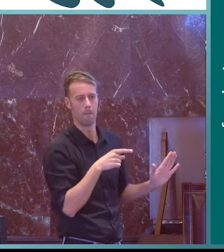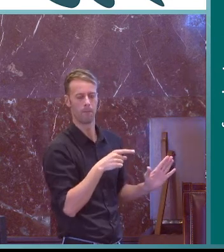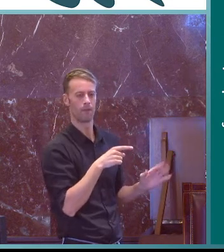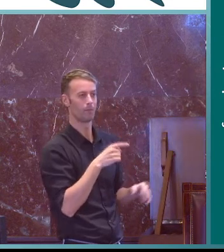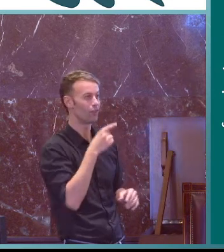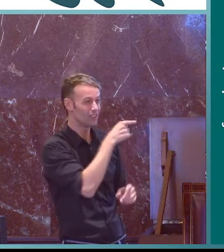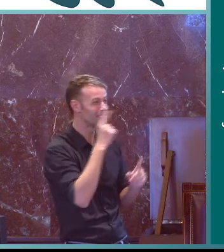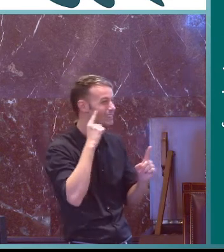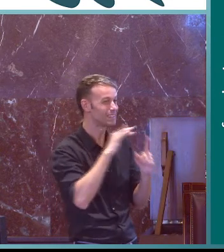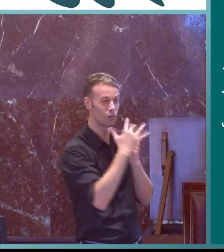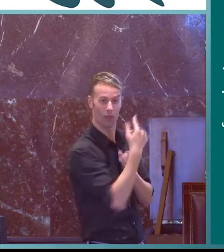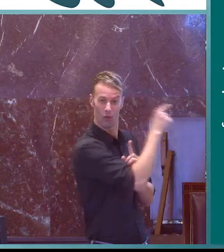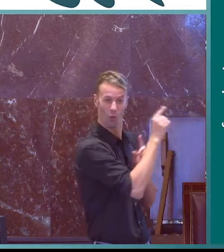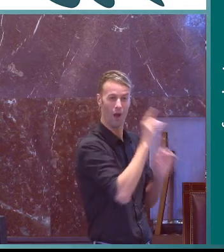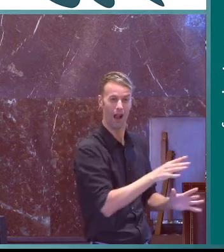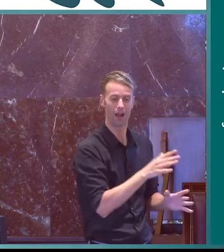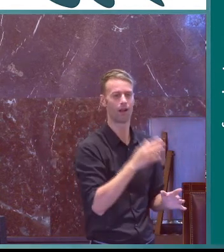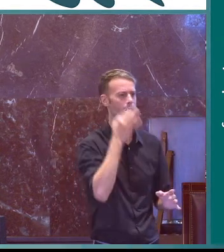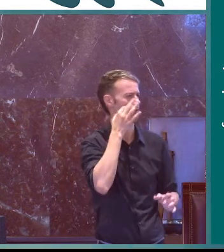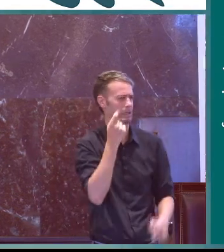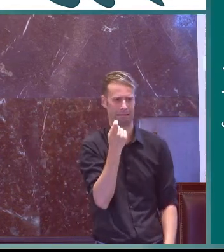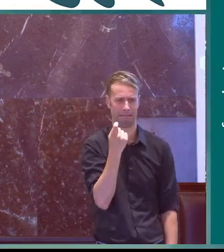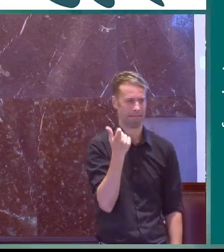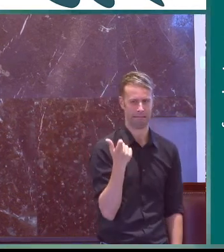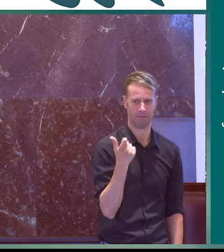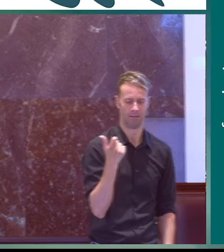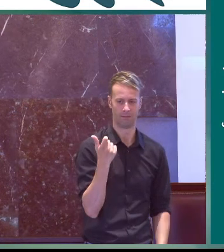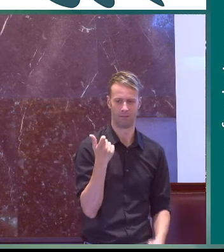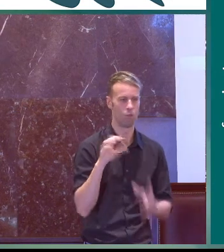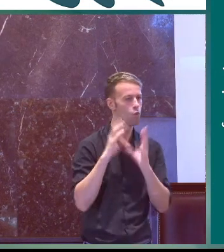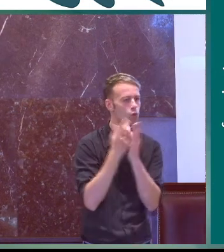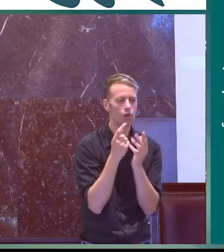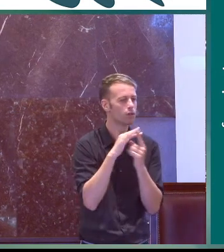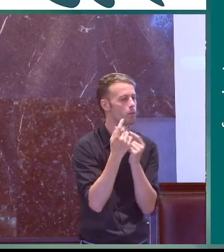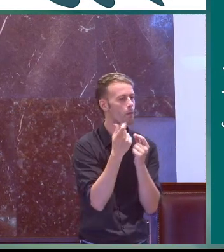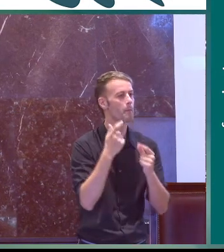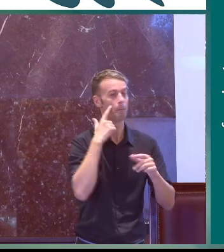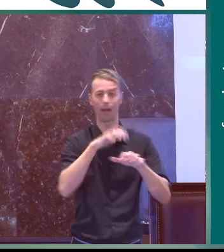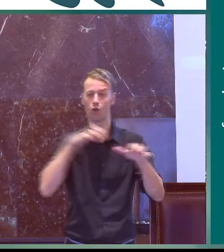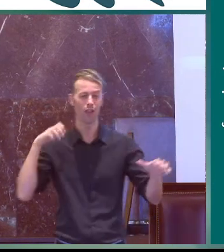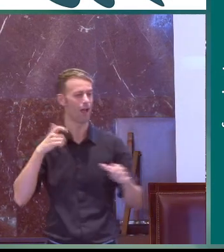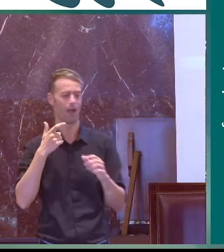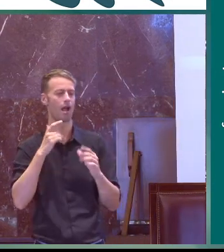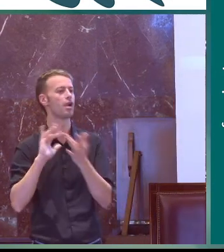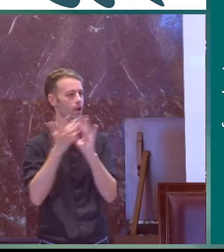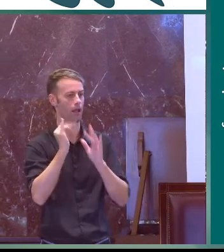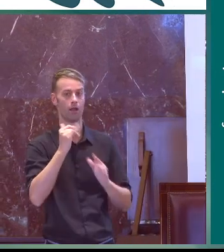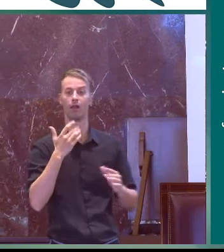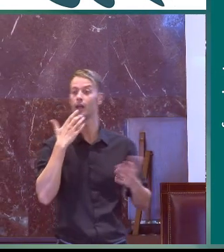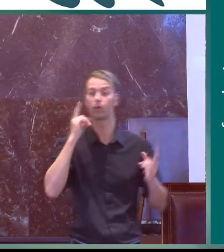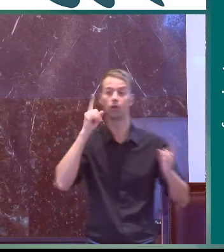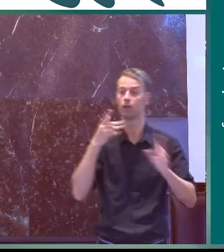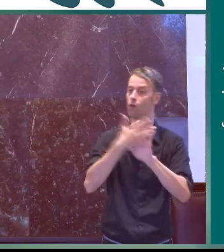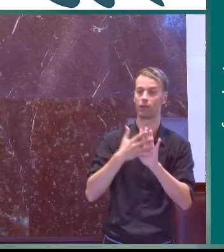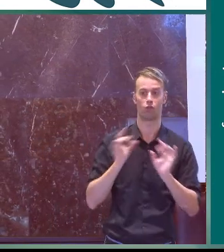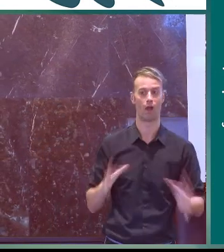otras sociedades vale en ese caso podría pasar pero realmente como este caso hay muy pocos la mayoría de las